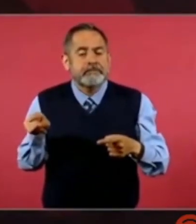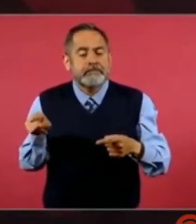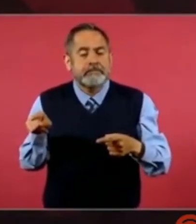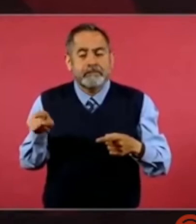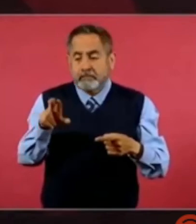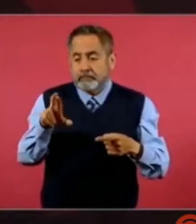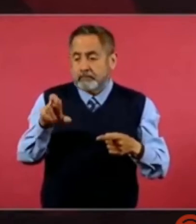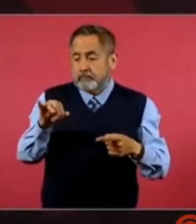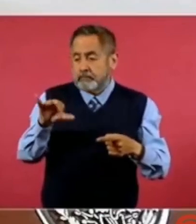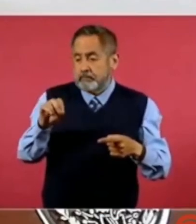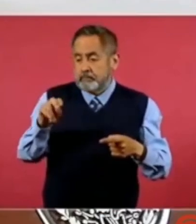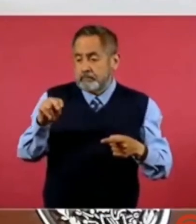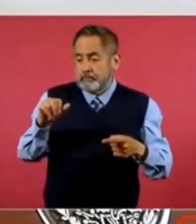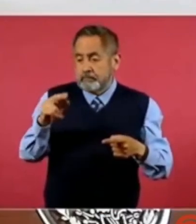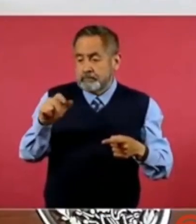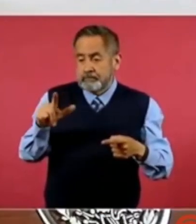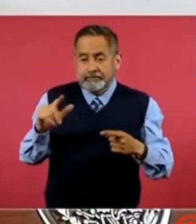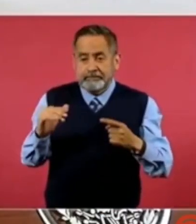Rocío Nález